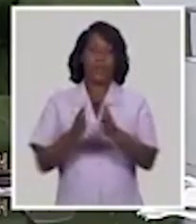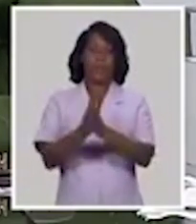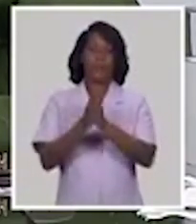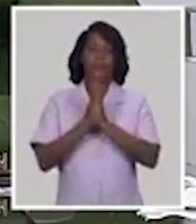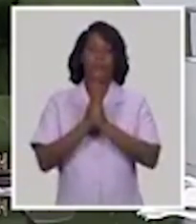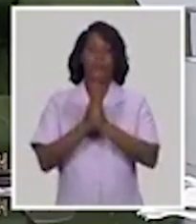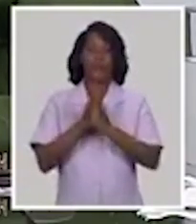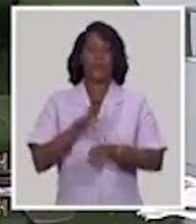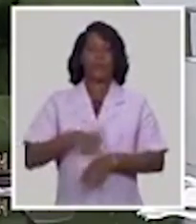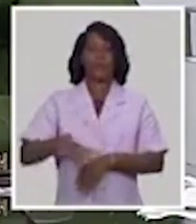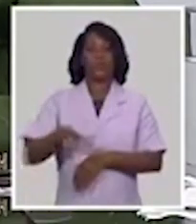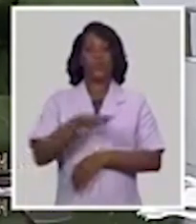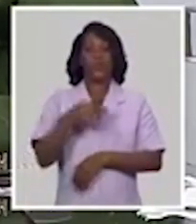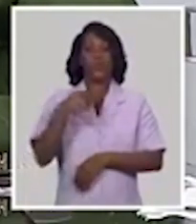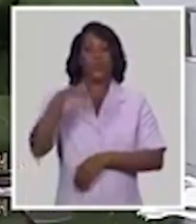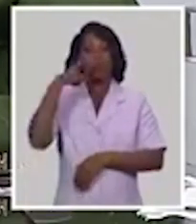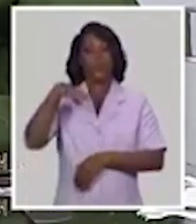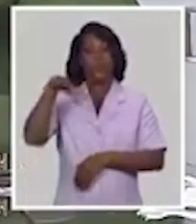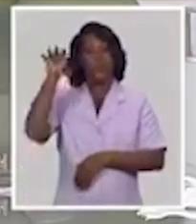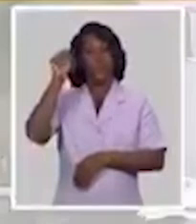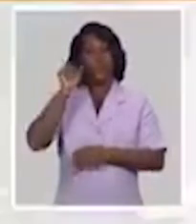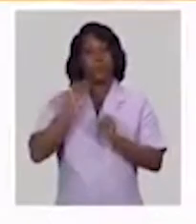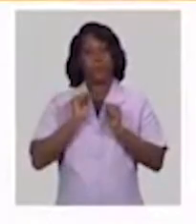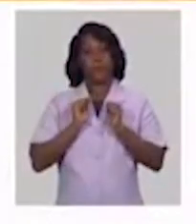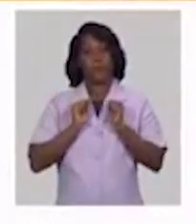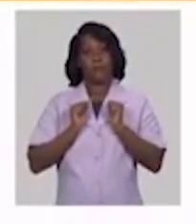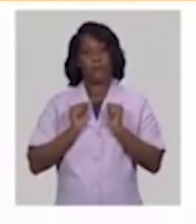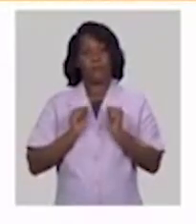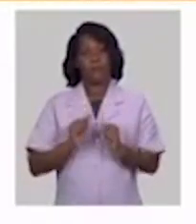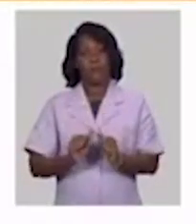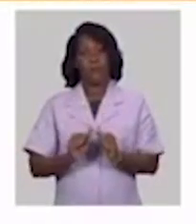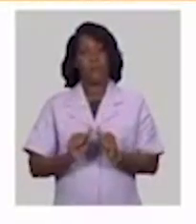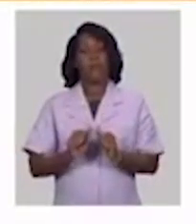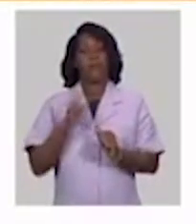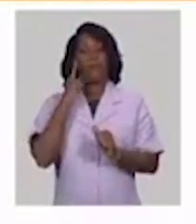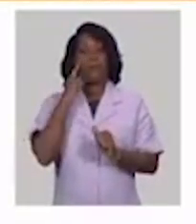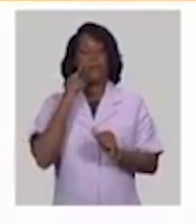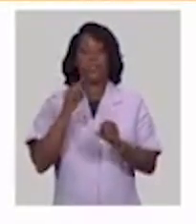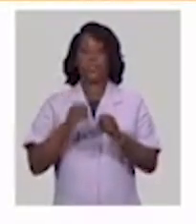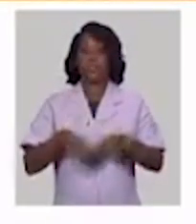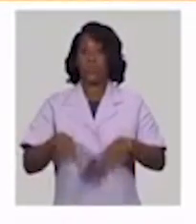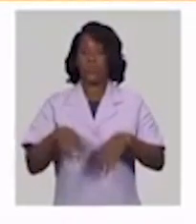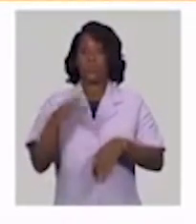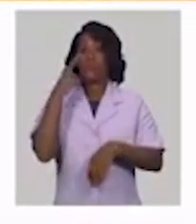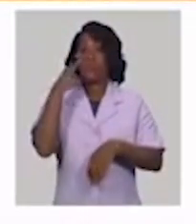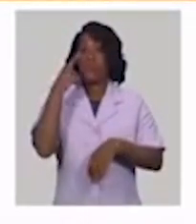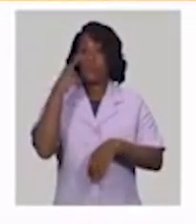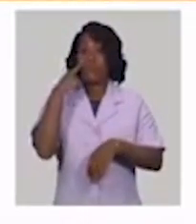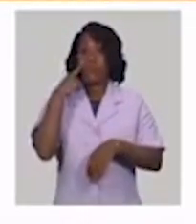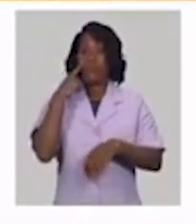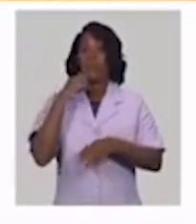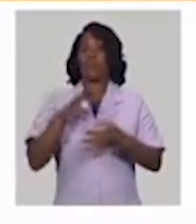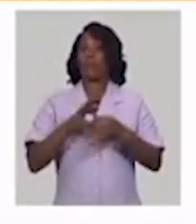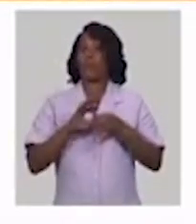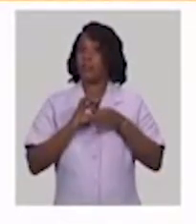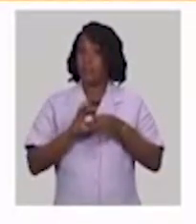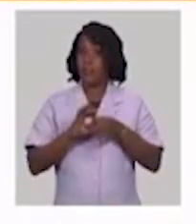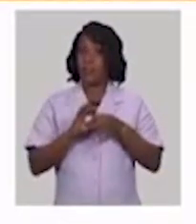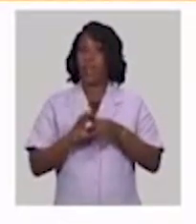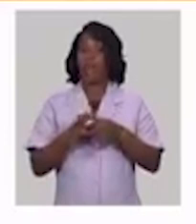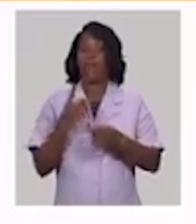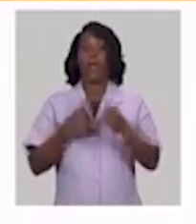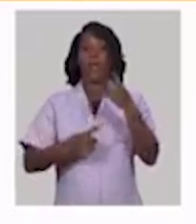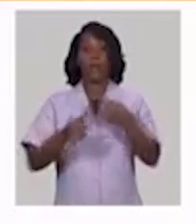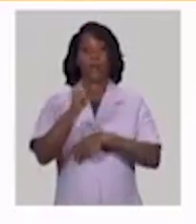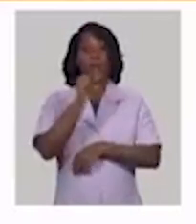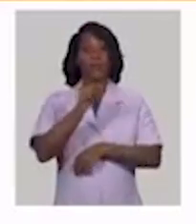pidiendo en este momento. Tenemos que ser consecuentes con la dedicación de muchas personas, trabajadores, cuadros, que se